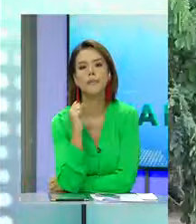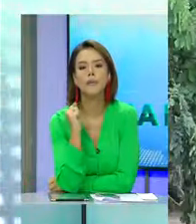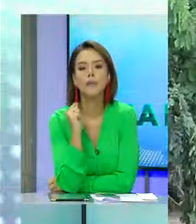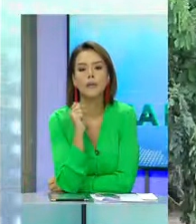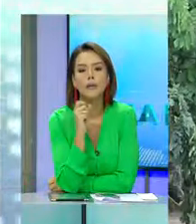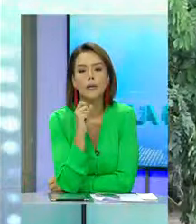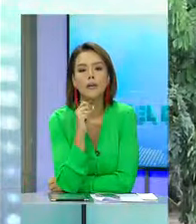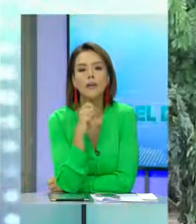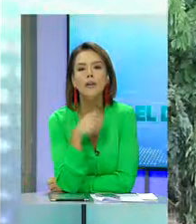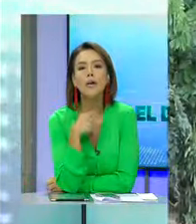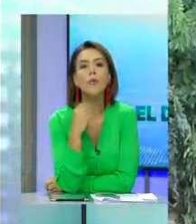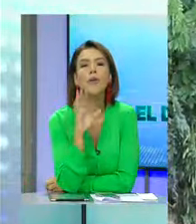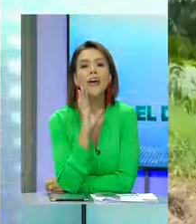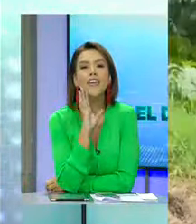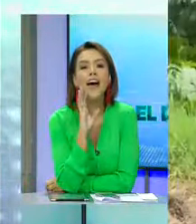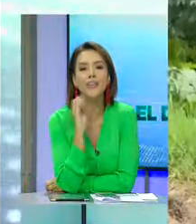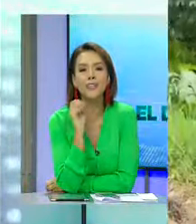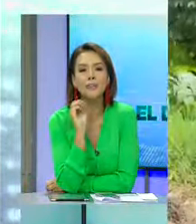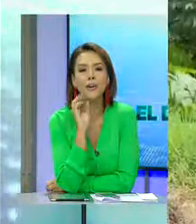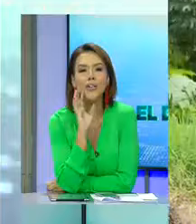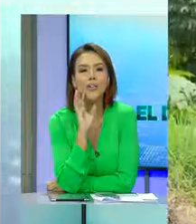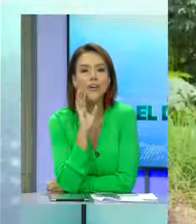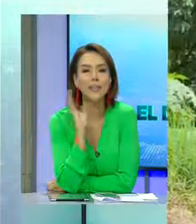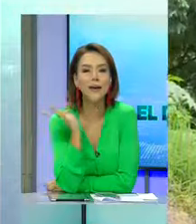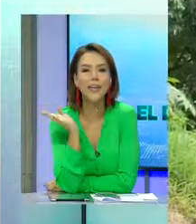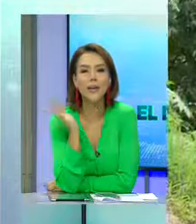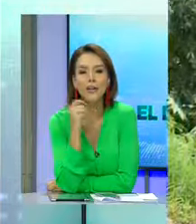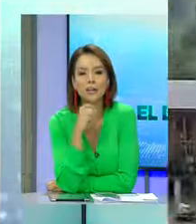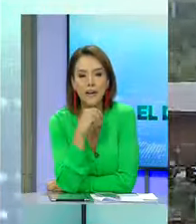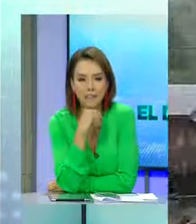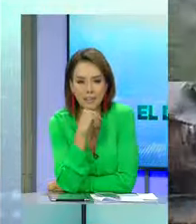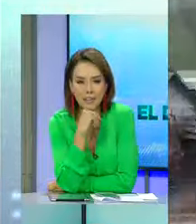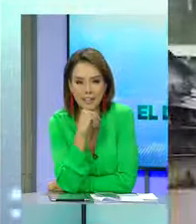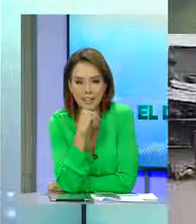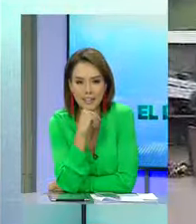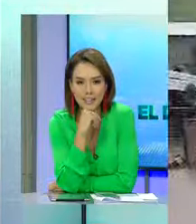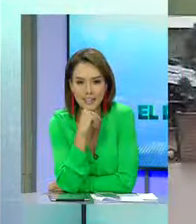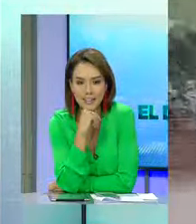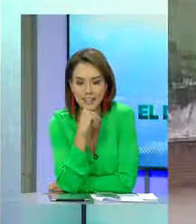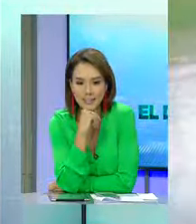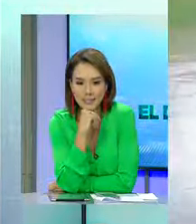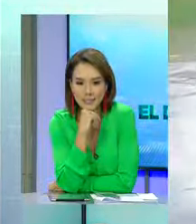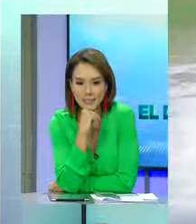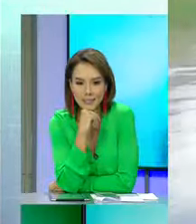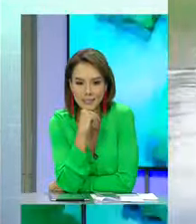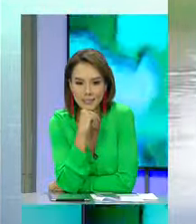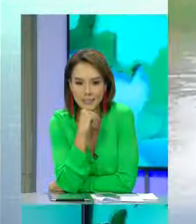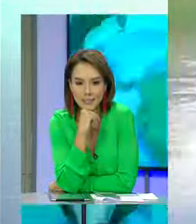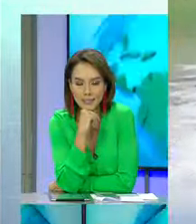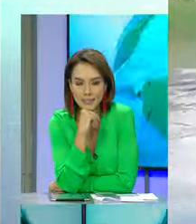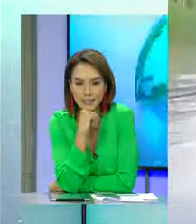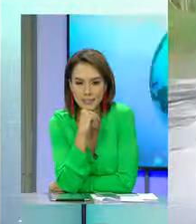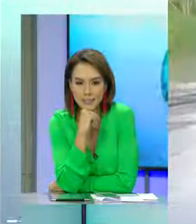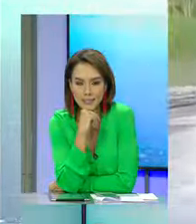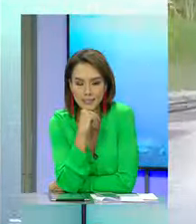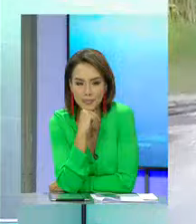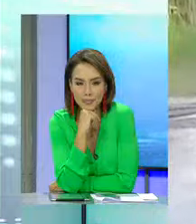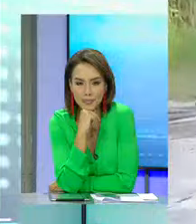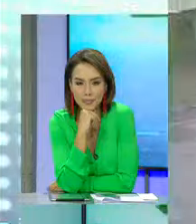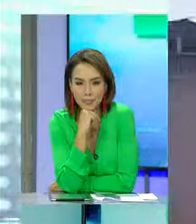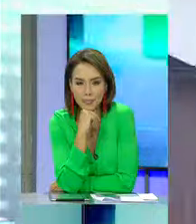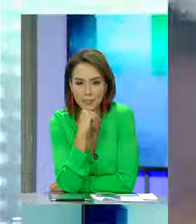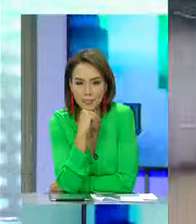sea, tras de que las personas... Con lo poco dañado, que se me robe todo lo que se me ha dañado. Tras de que las personas sufren por los embates de la naturaleza, encima hay